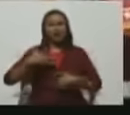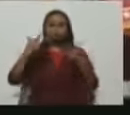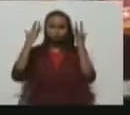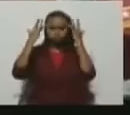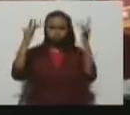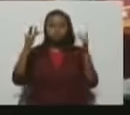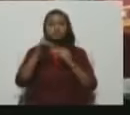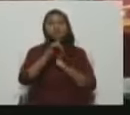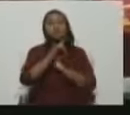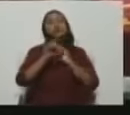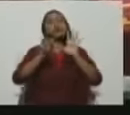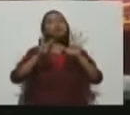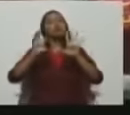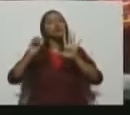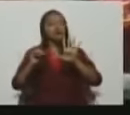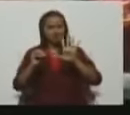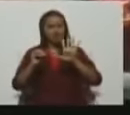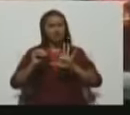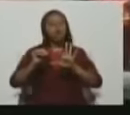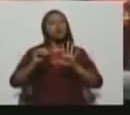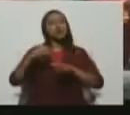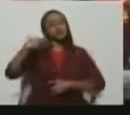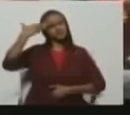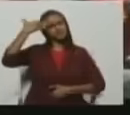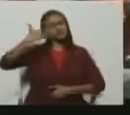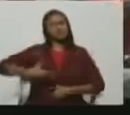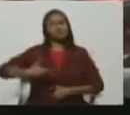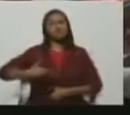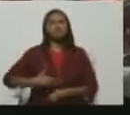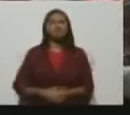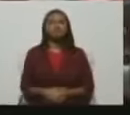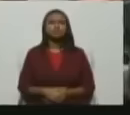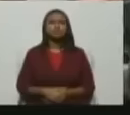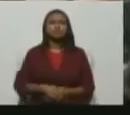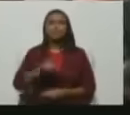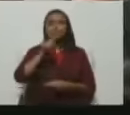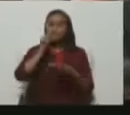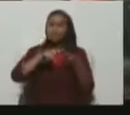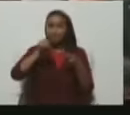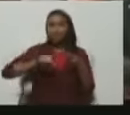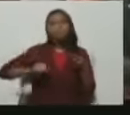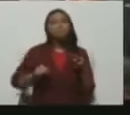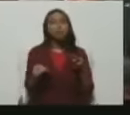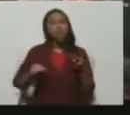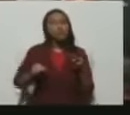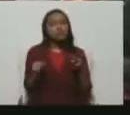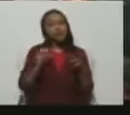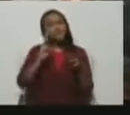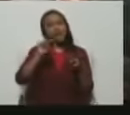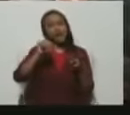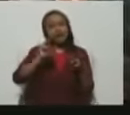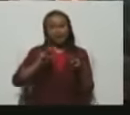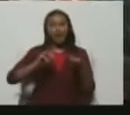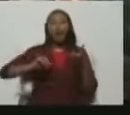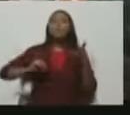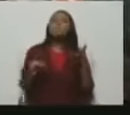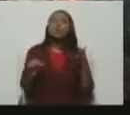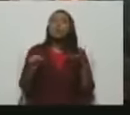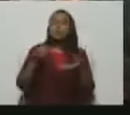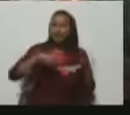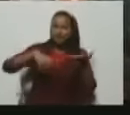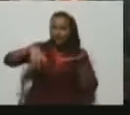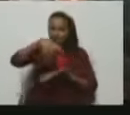180 mil funcionarios de Policía Nacional Bolivariana, policías estadales, policías